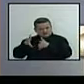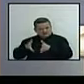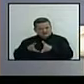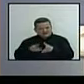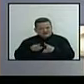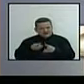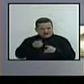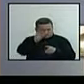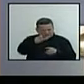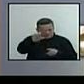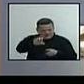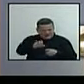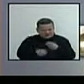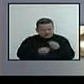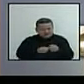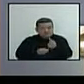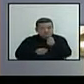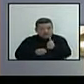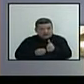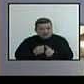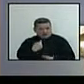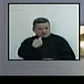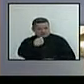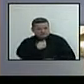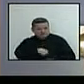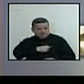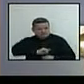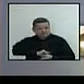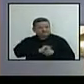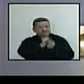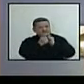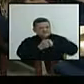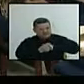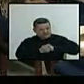sus caminos, los pecadores volverán a ti.